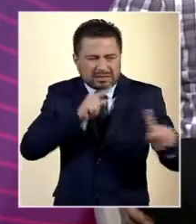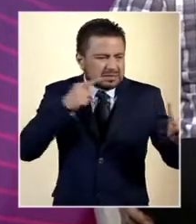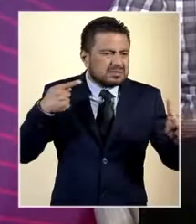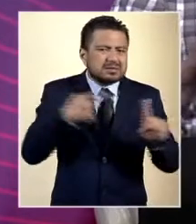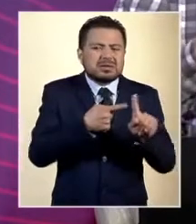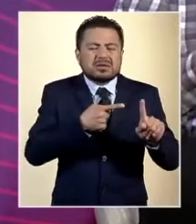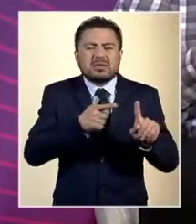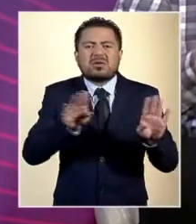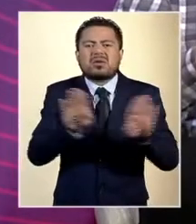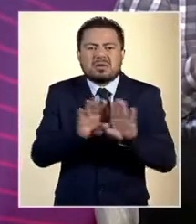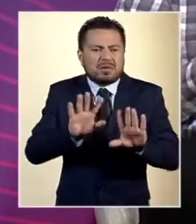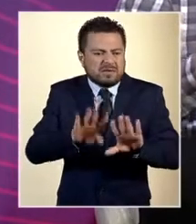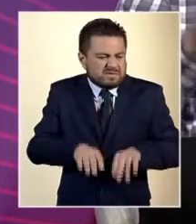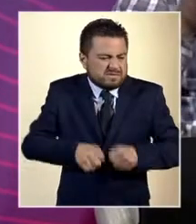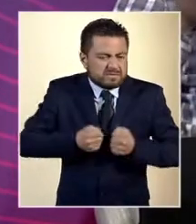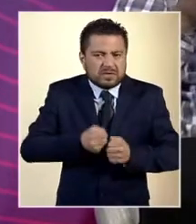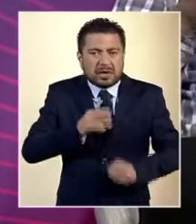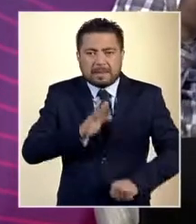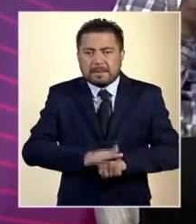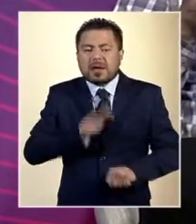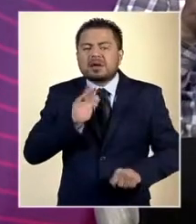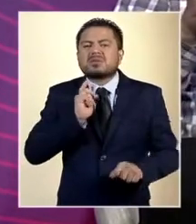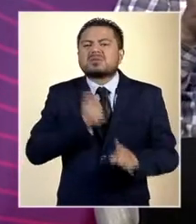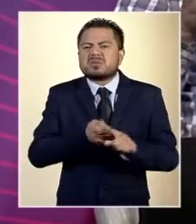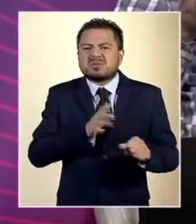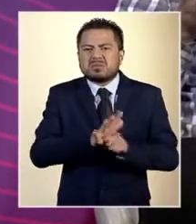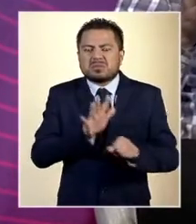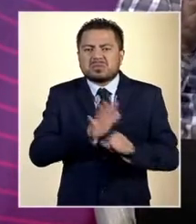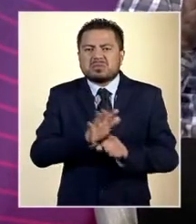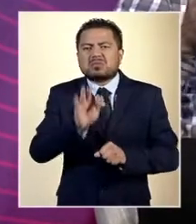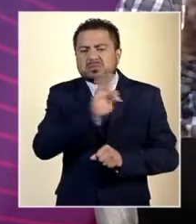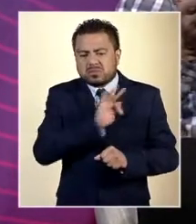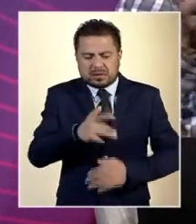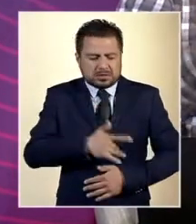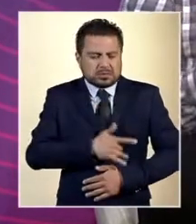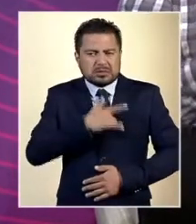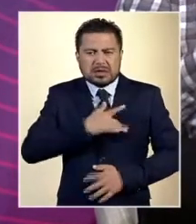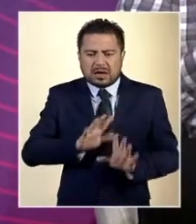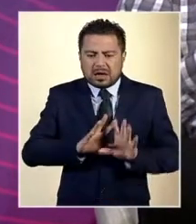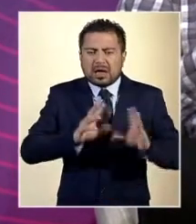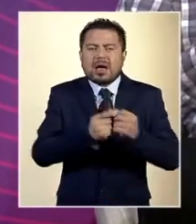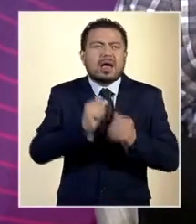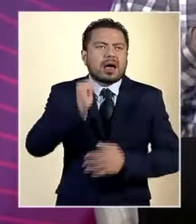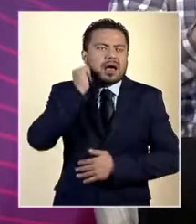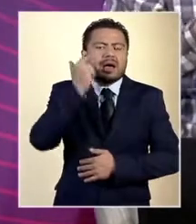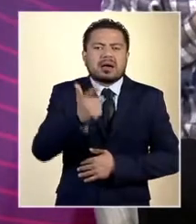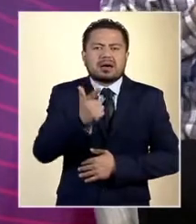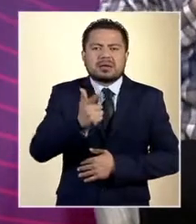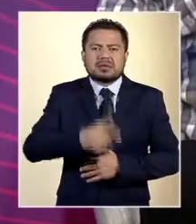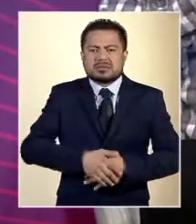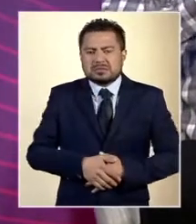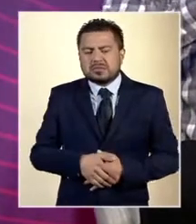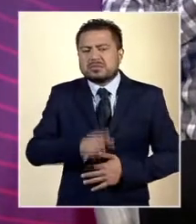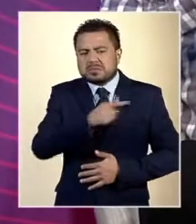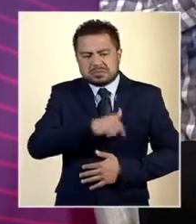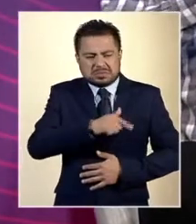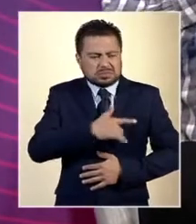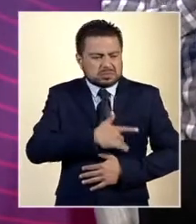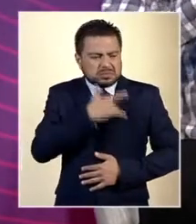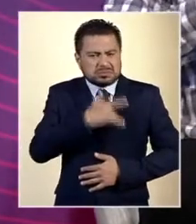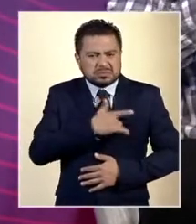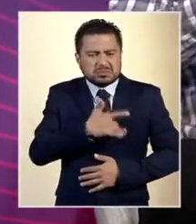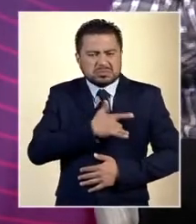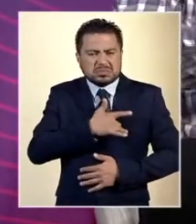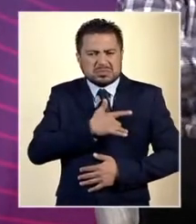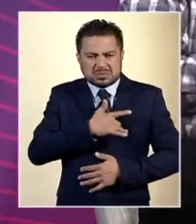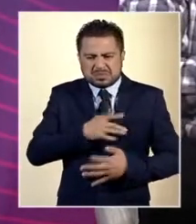enfocar o de fortalecer más es que puedan sentirse parte de algo, que puedan tener